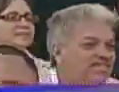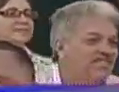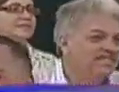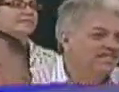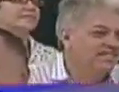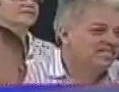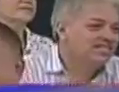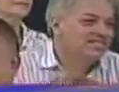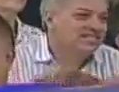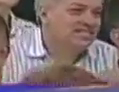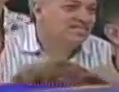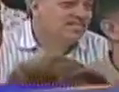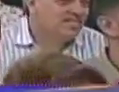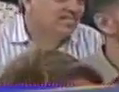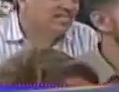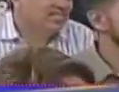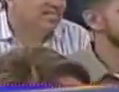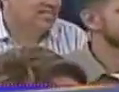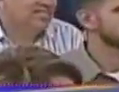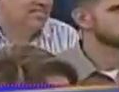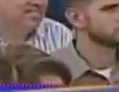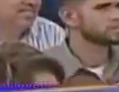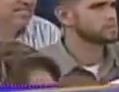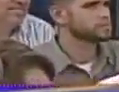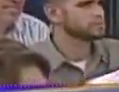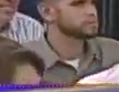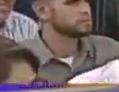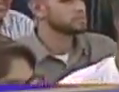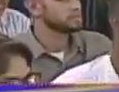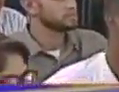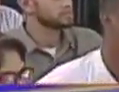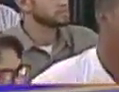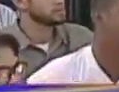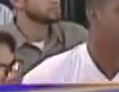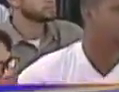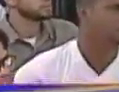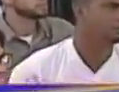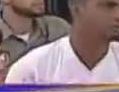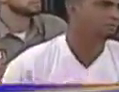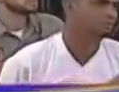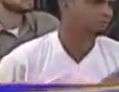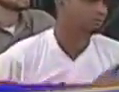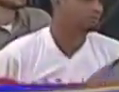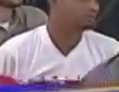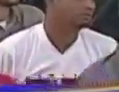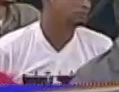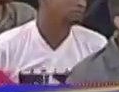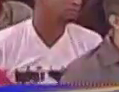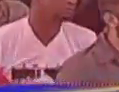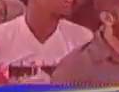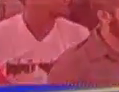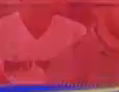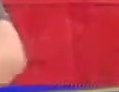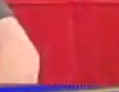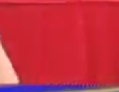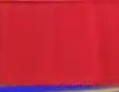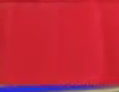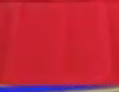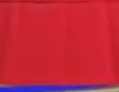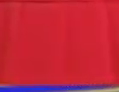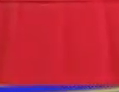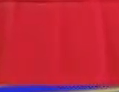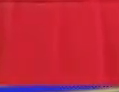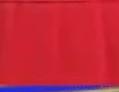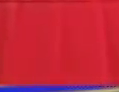Quiero darle gracias al Creador que trajo pa' mi patria bendición de un gigante lleno de pasión.